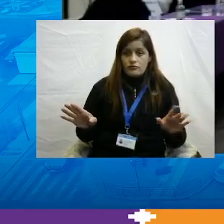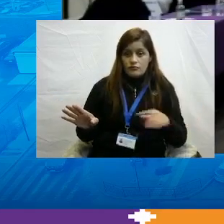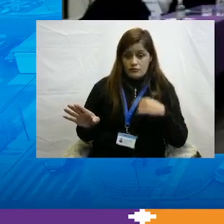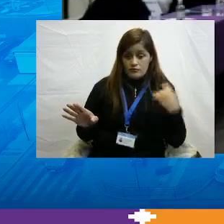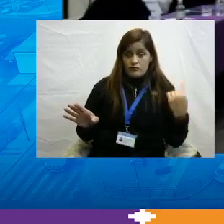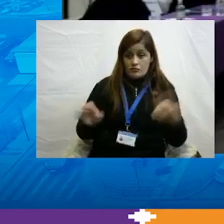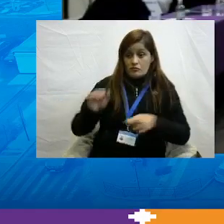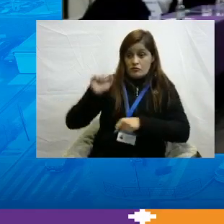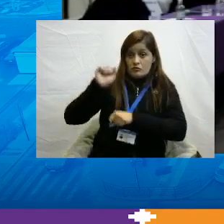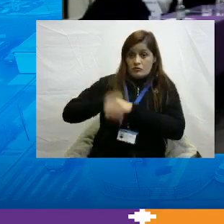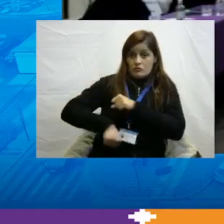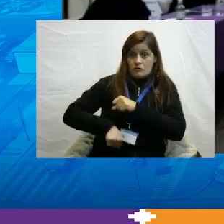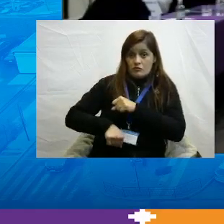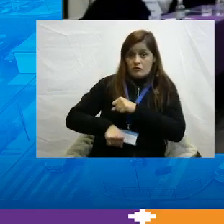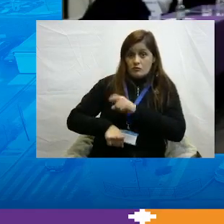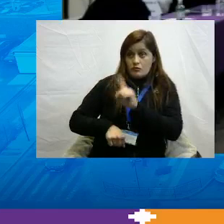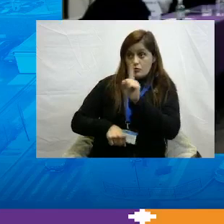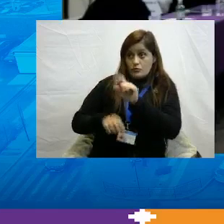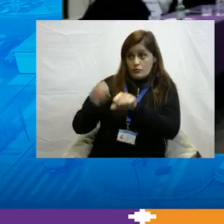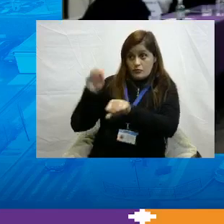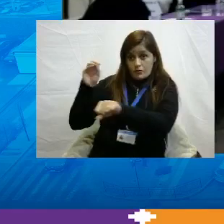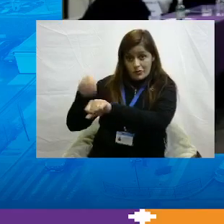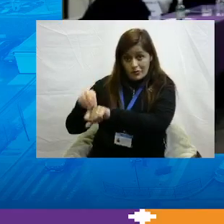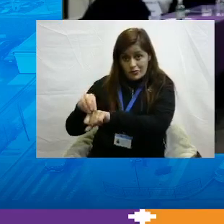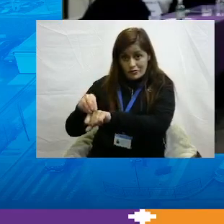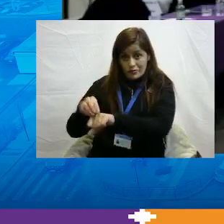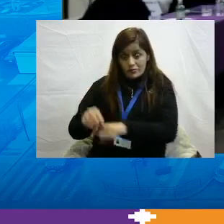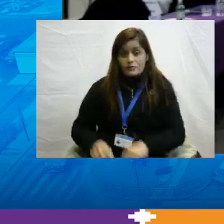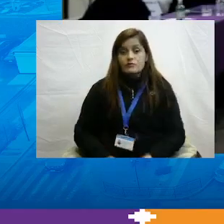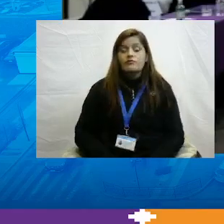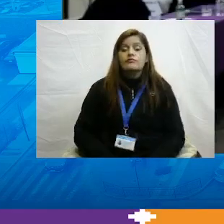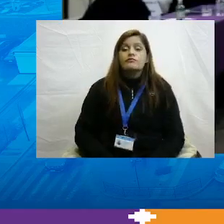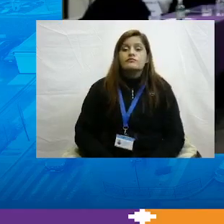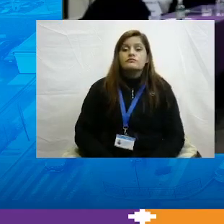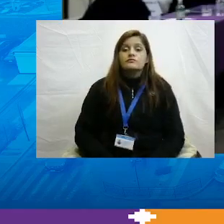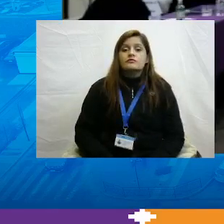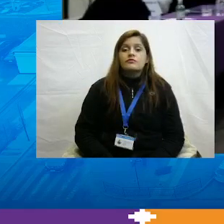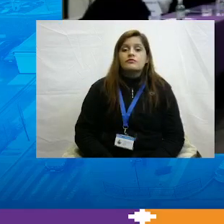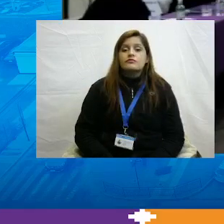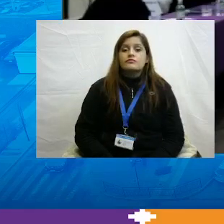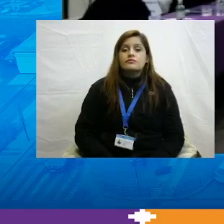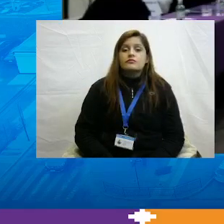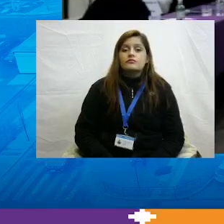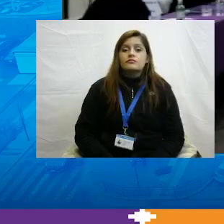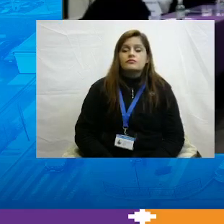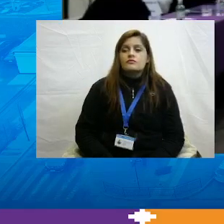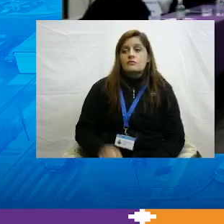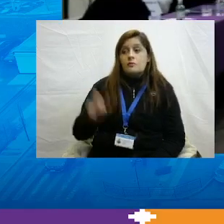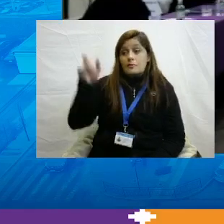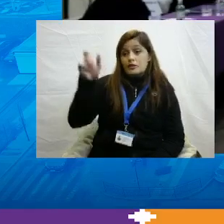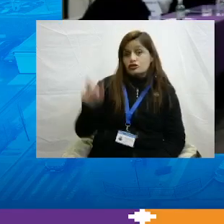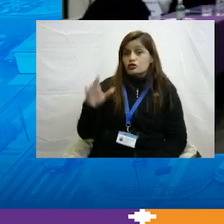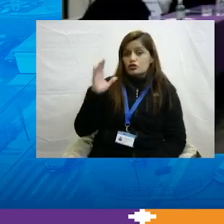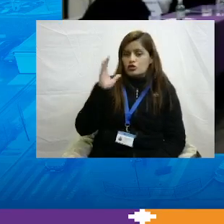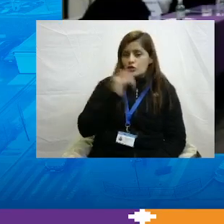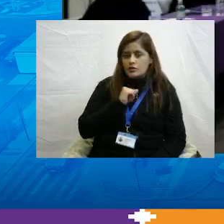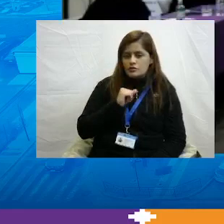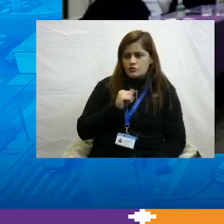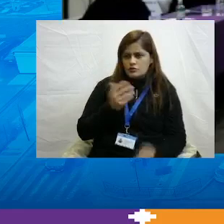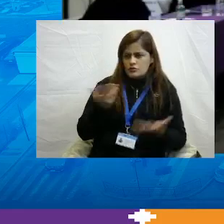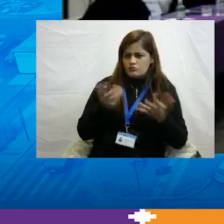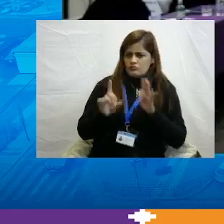comodato sin notificación al comodatario, o si este no existe. ¿Cuál es la situación legal en ese